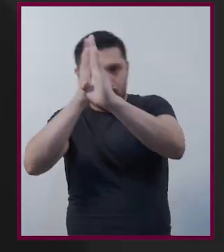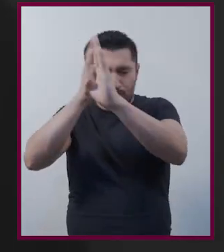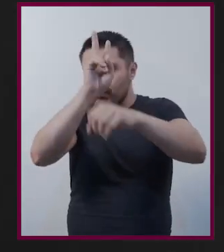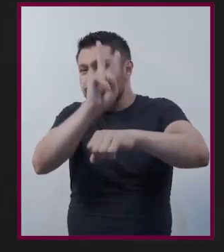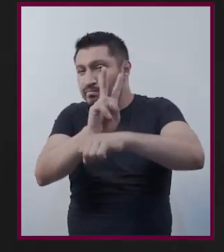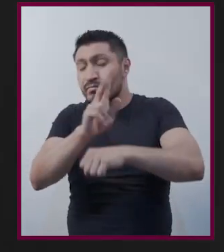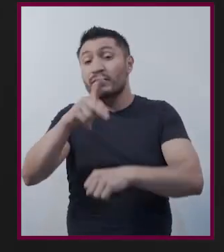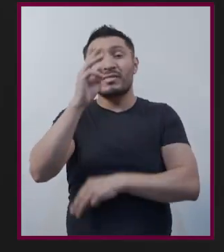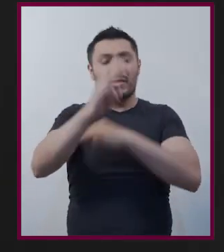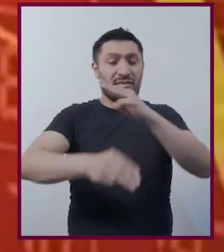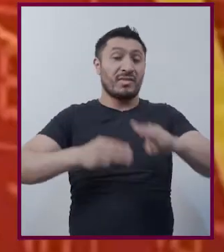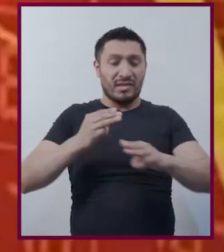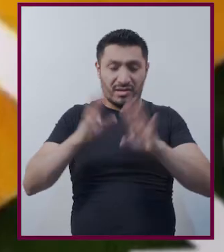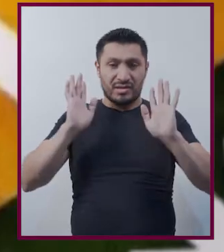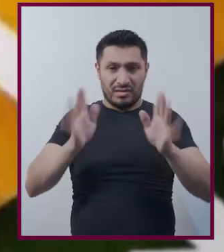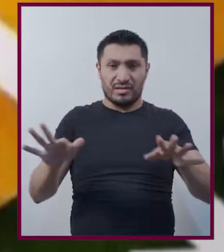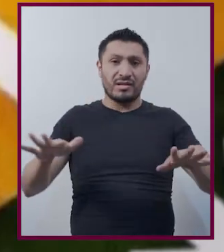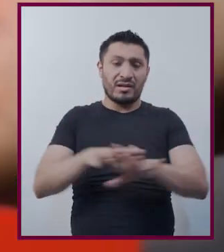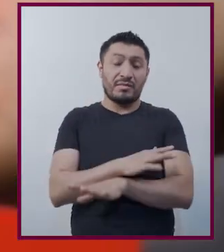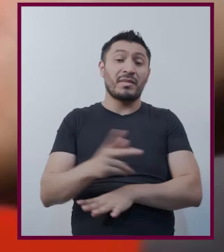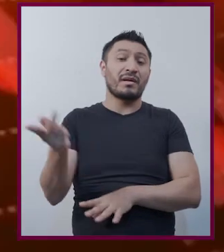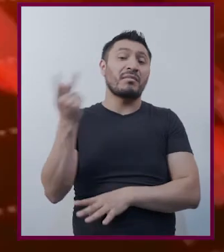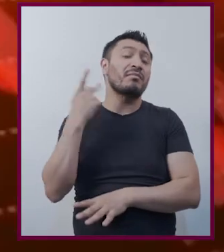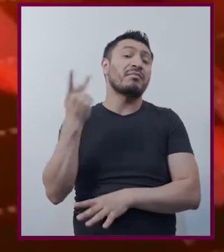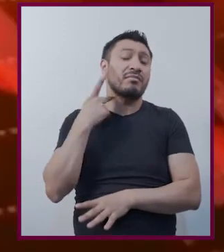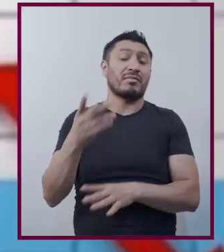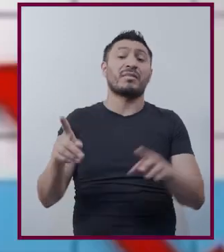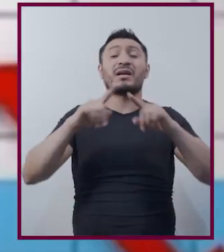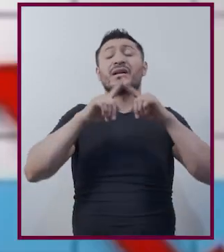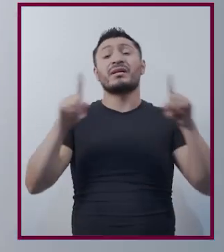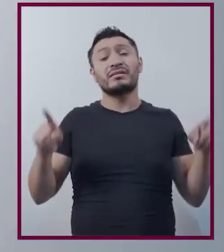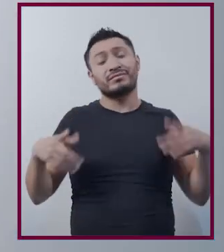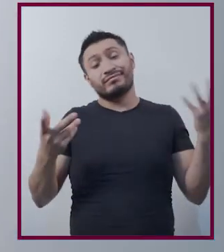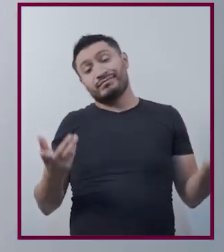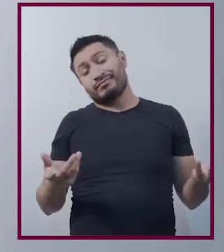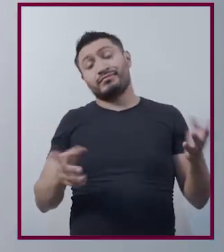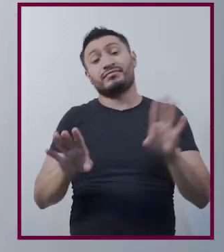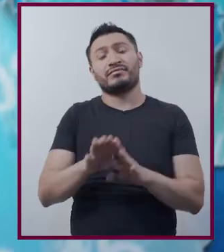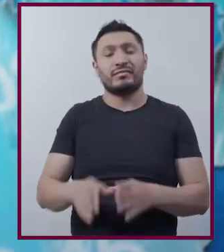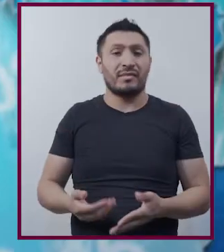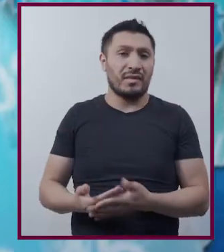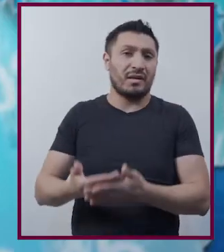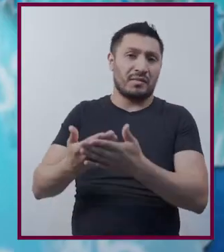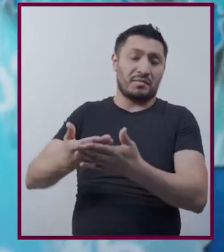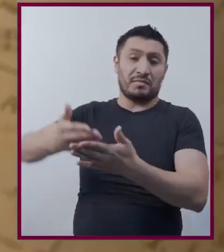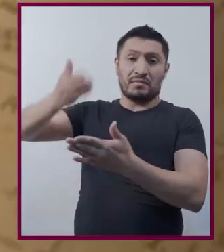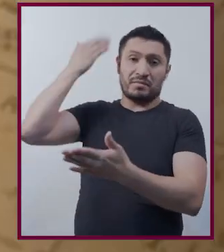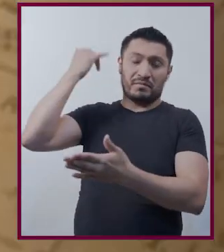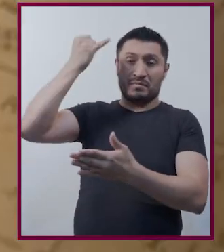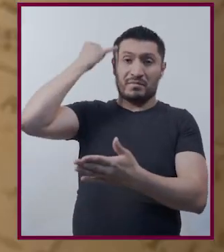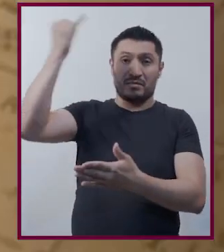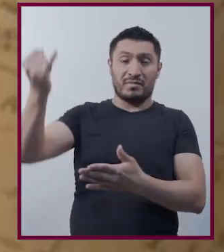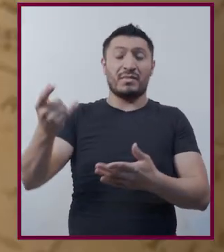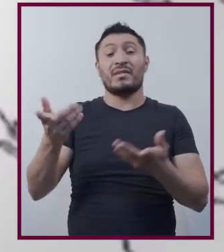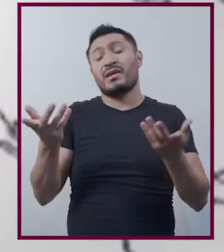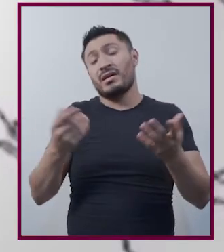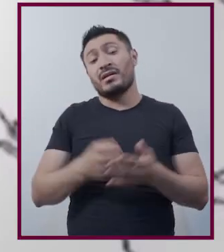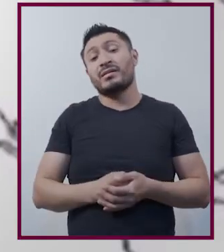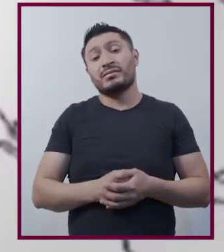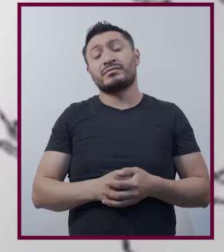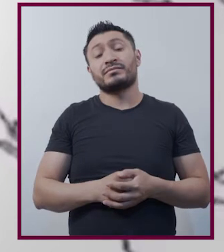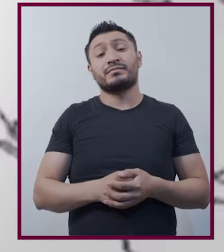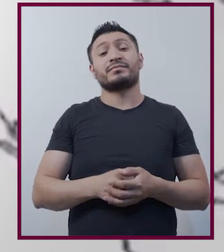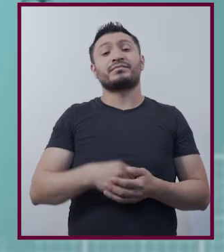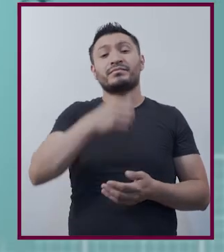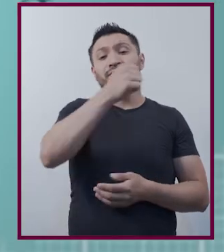ha cambiado desde entonces y la política se ha vuelto distinta. Se ha dejado atrás justo esa visión maniquea. Además de